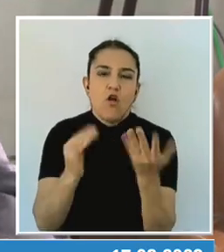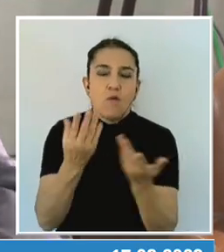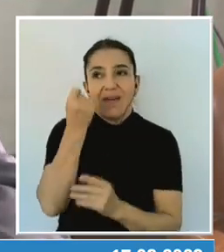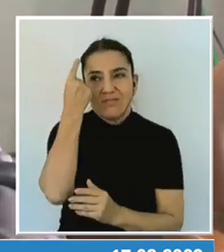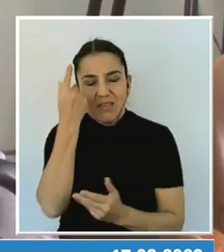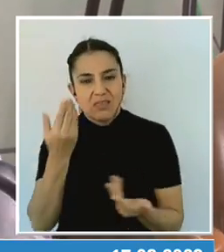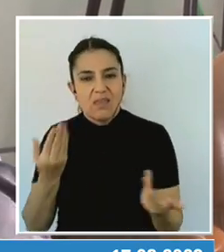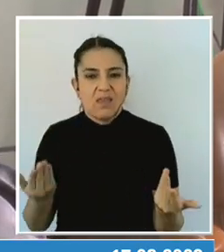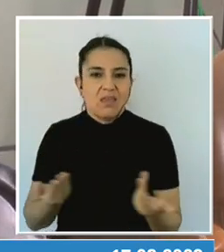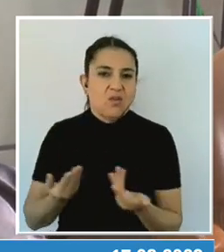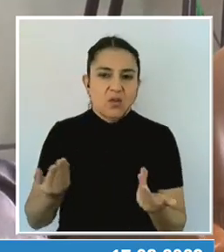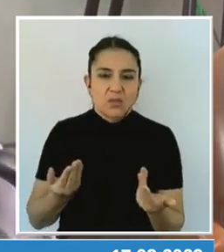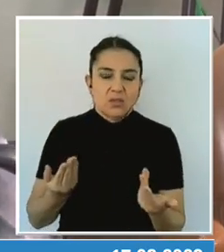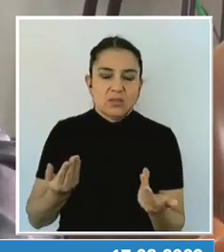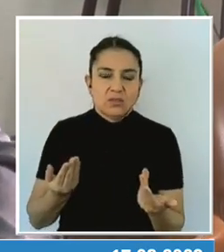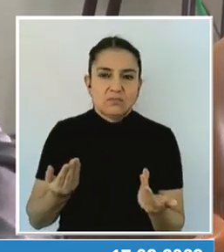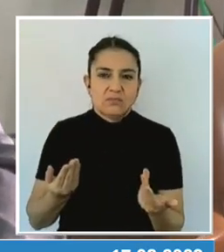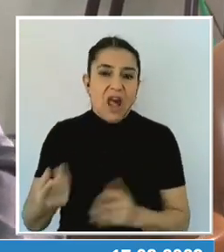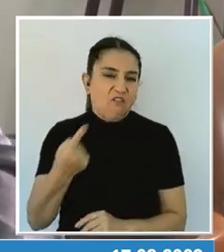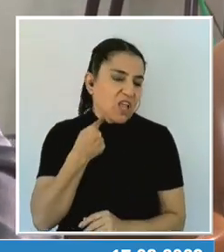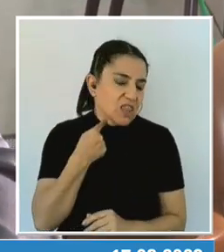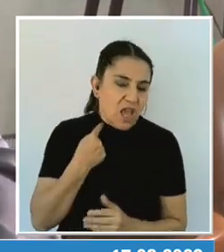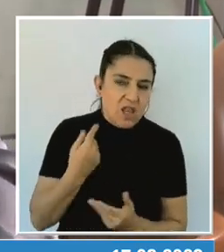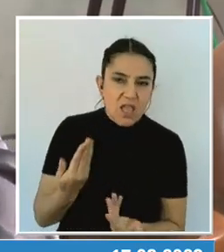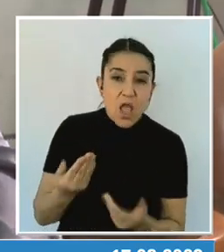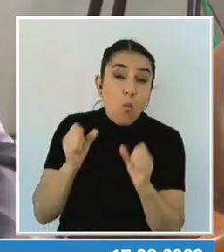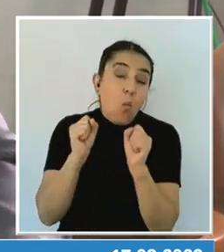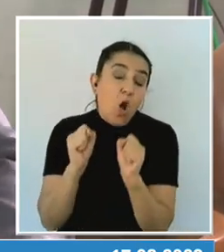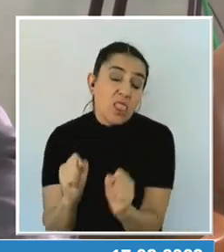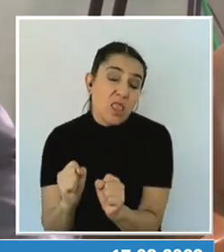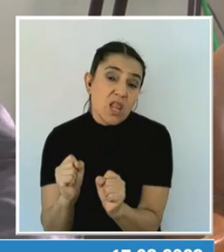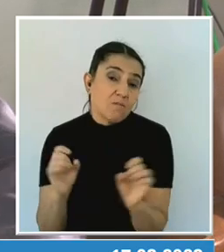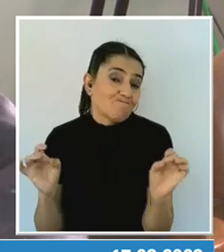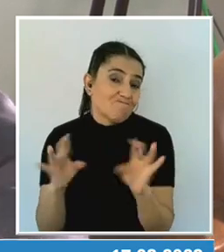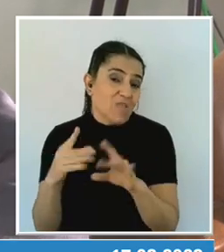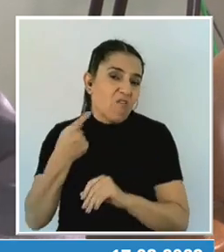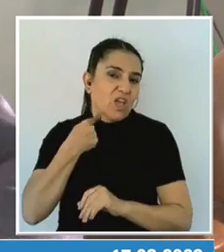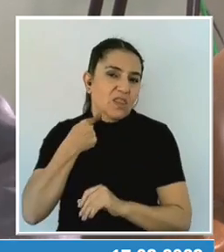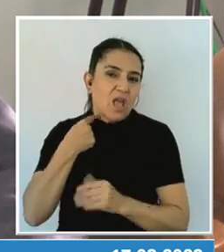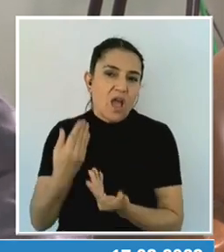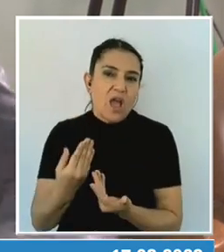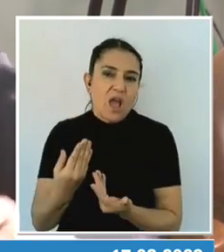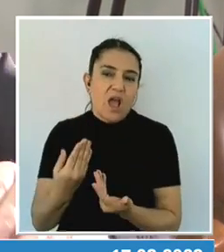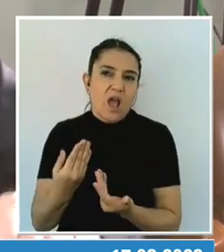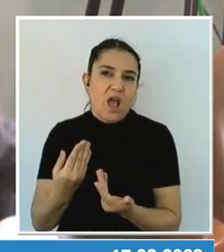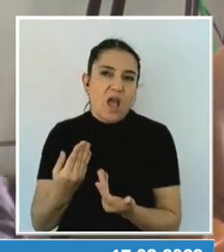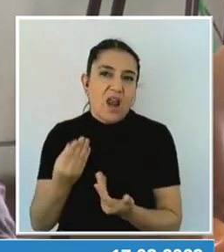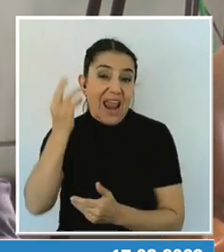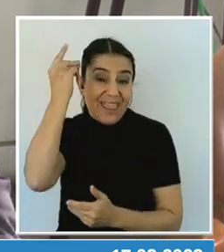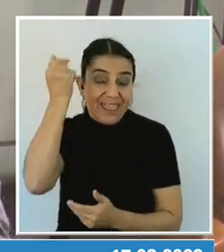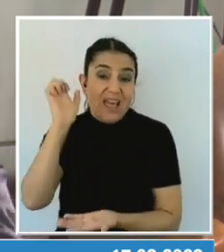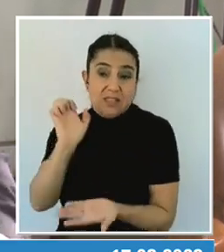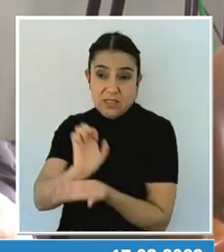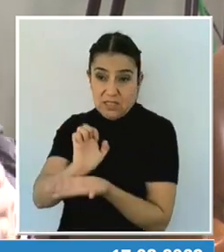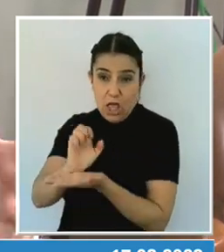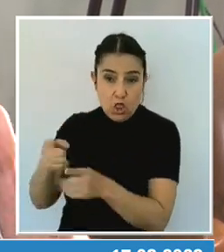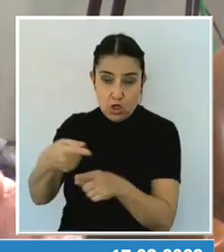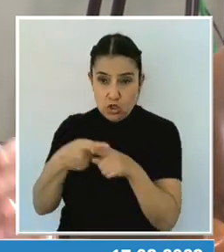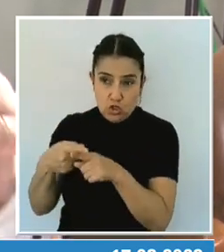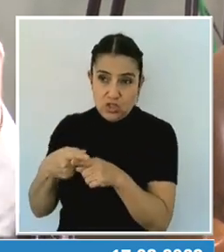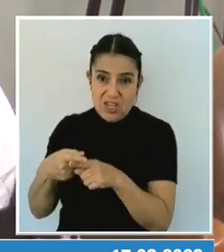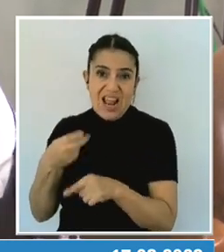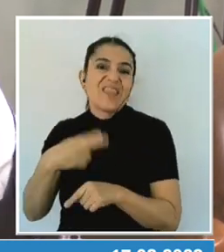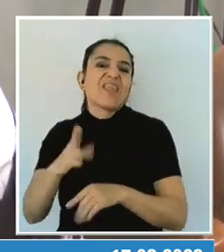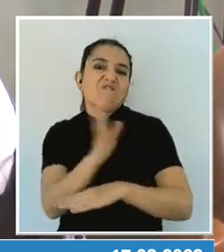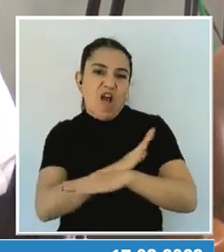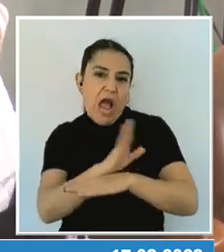manera afectaría o podría llegar a afectar, diríamos, la idea del Estado social que estaría en las bases. Y